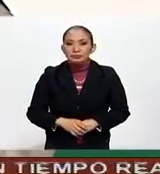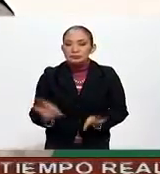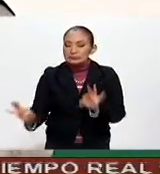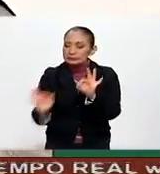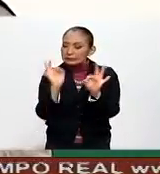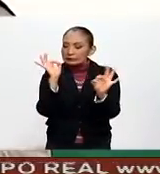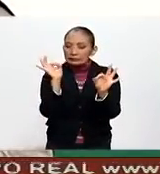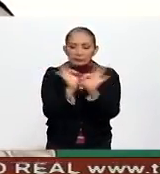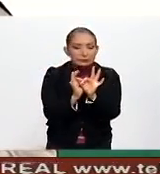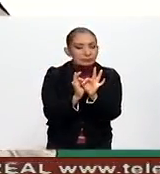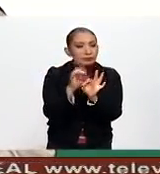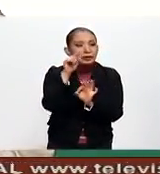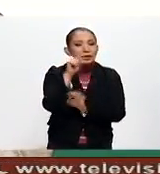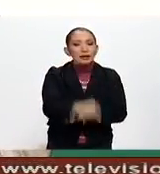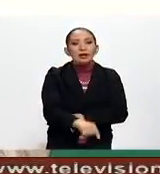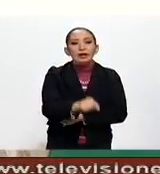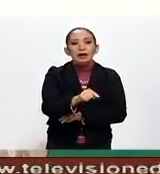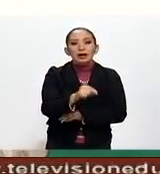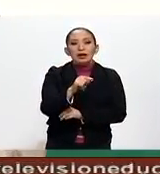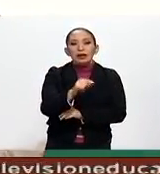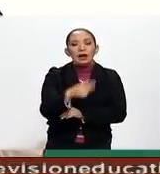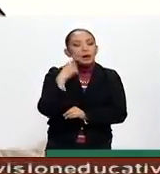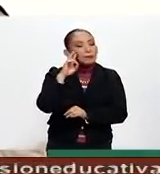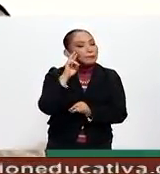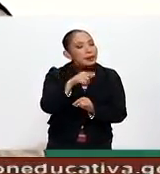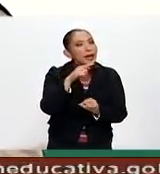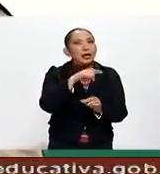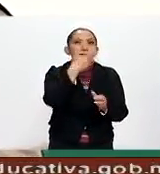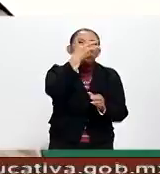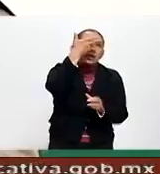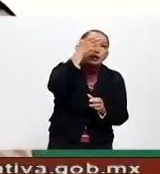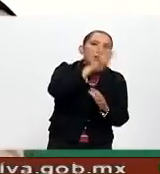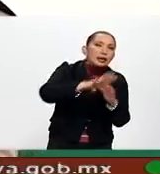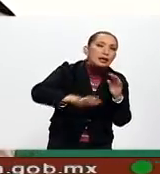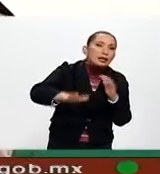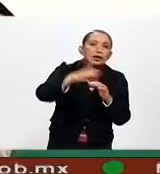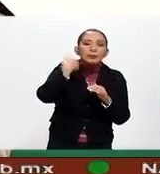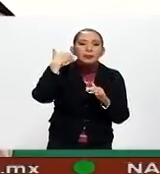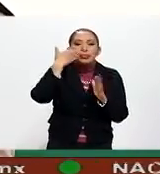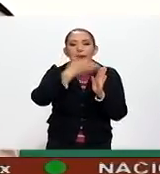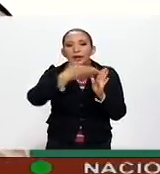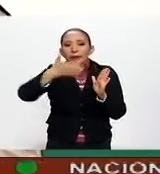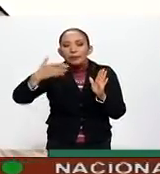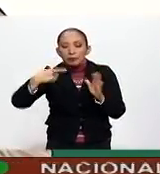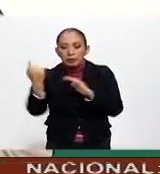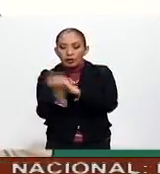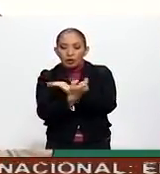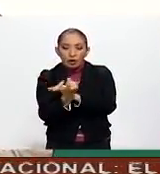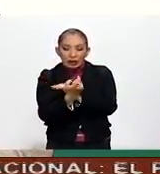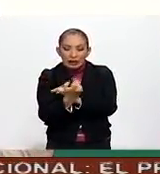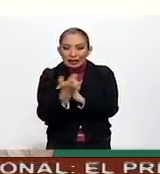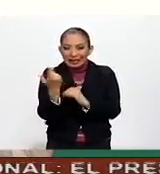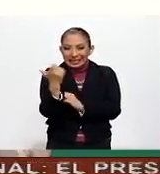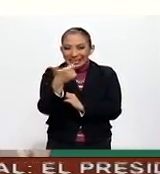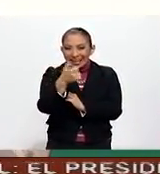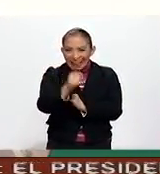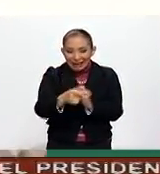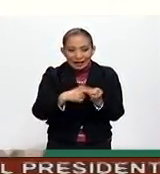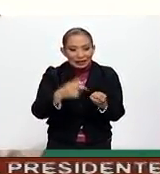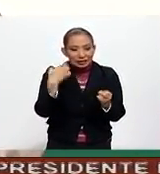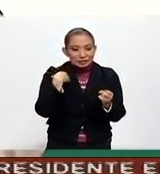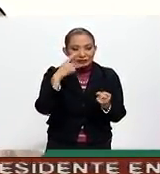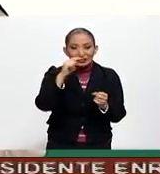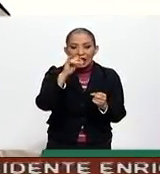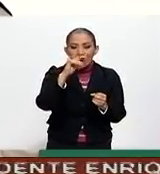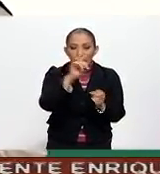Concretamente, los dinamómetros, las estaciones meteorológicas, los lectores de gases, los tacómetros,